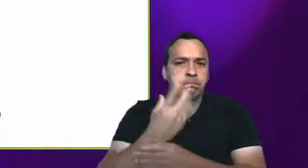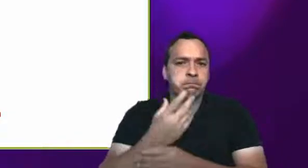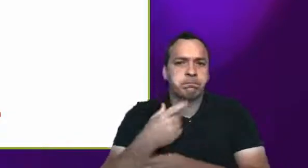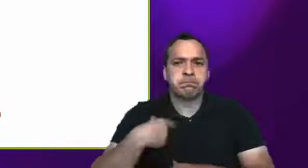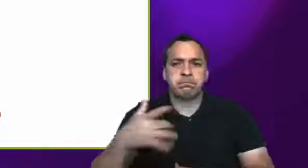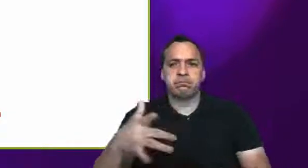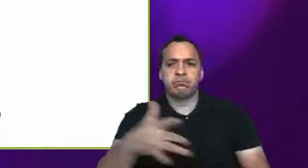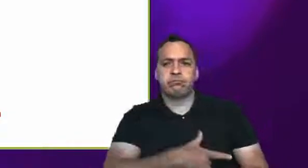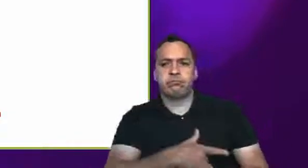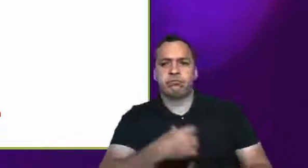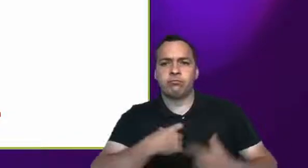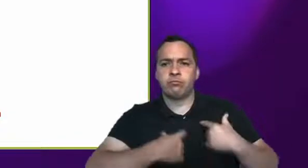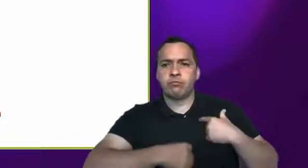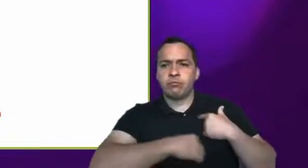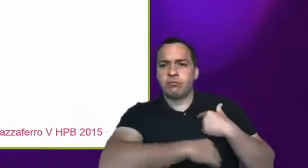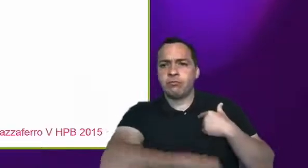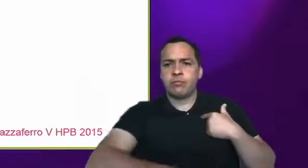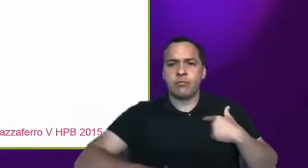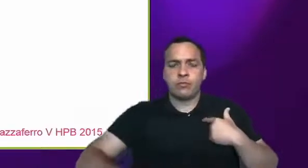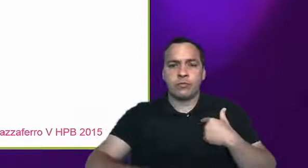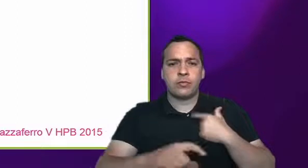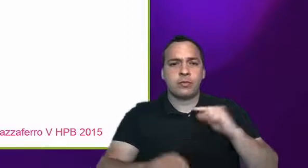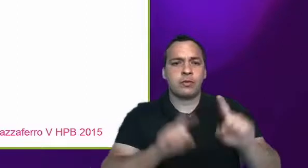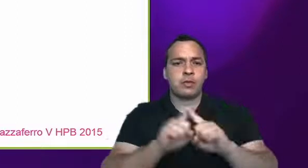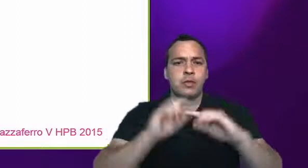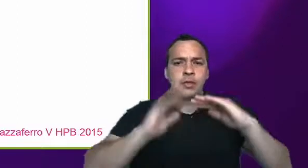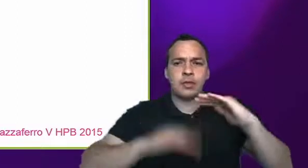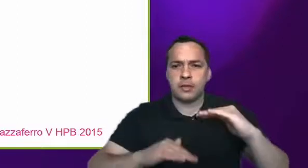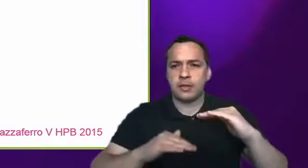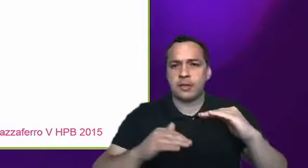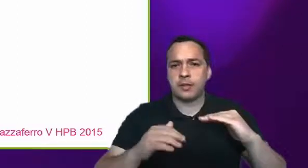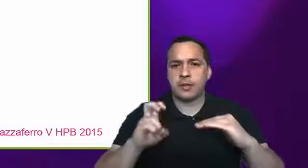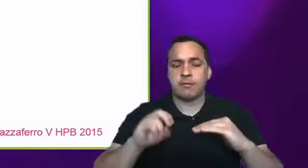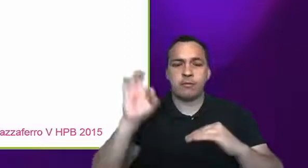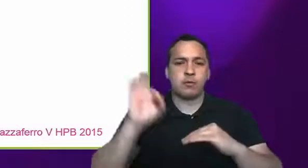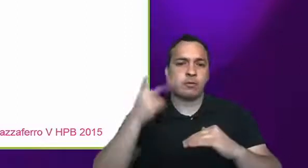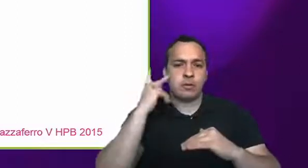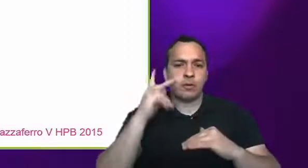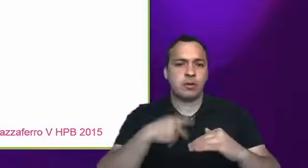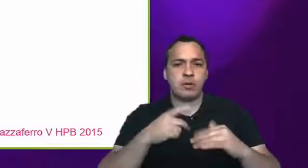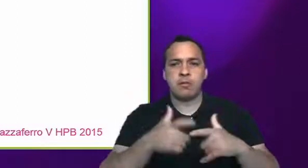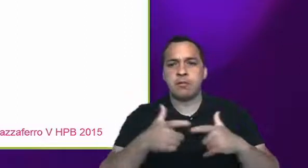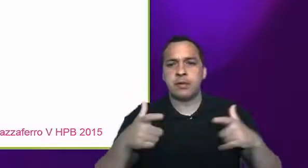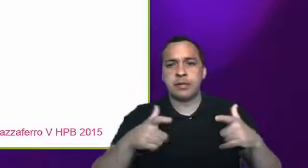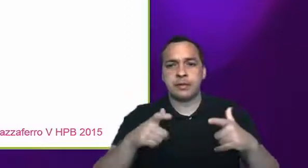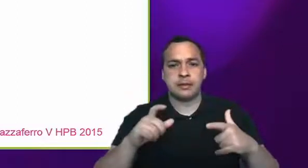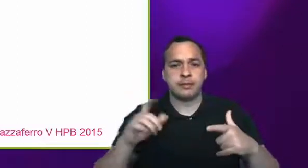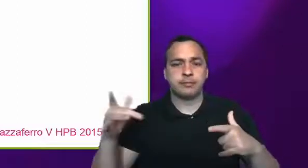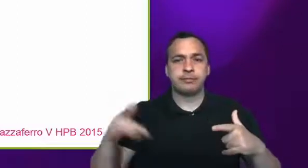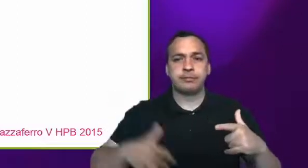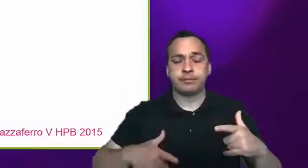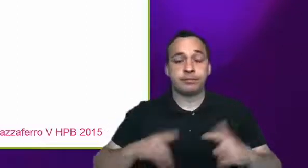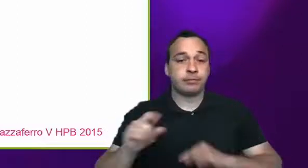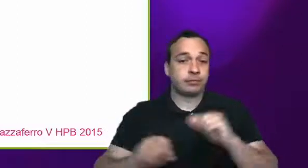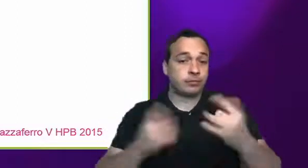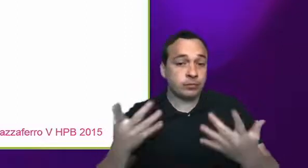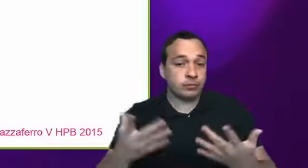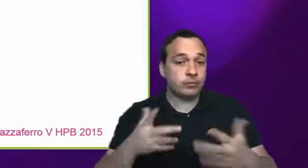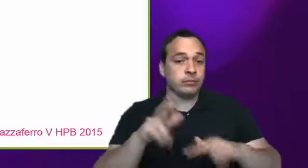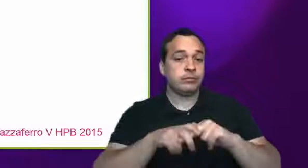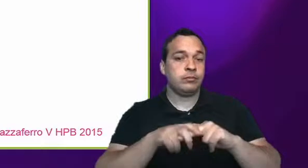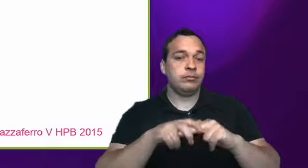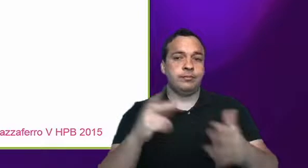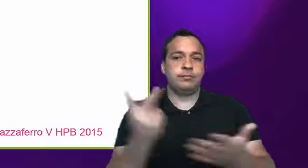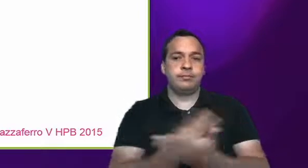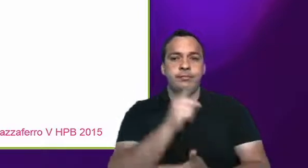50% de volumen hepático manifiesto. Es así que entonces, digamos, diría